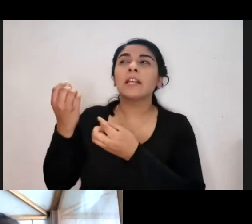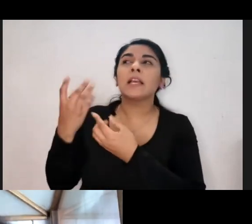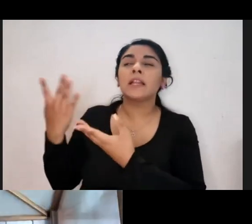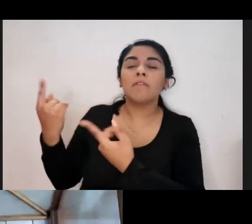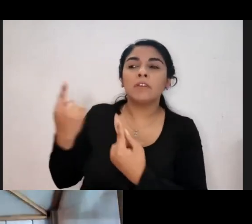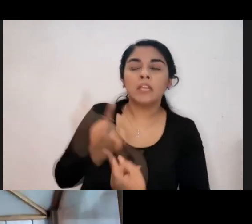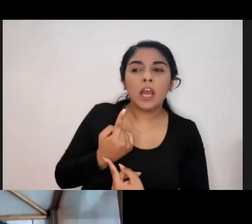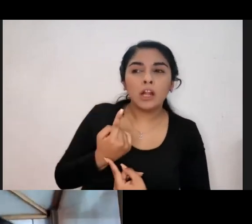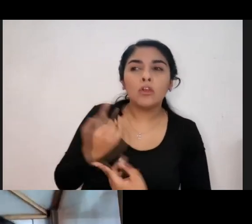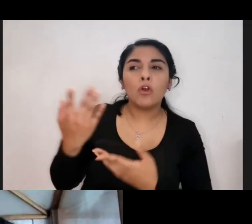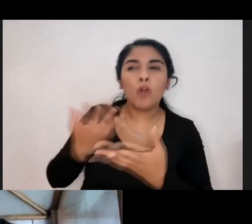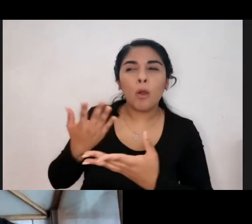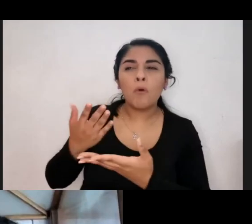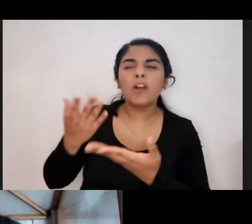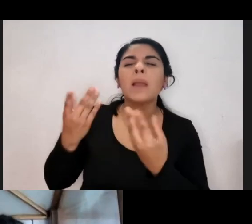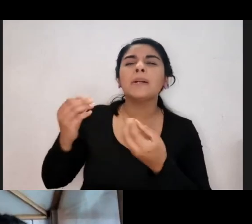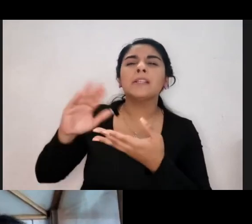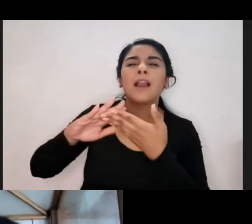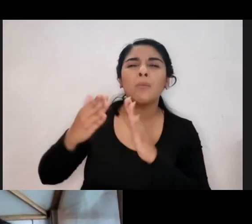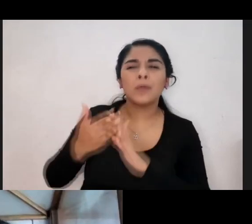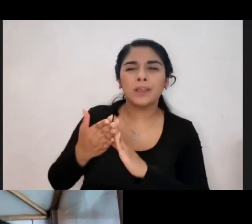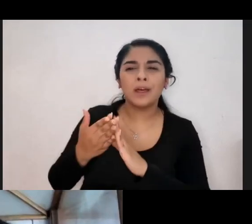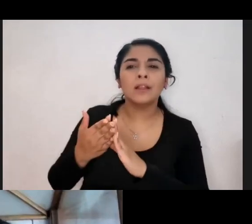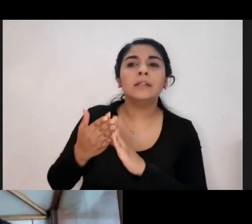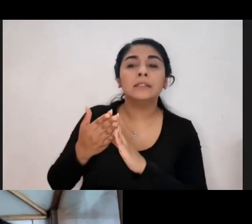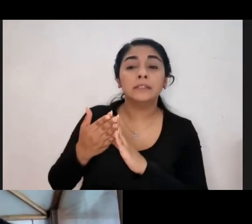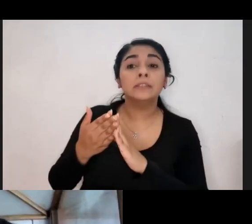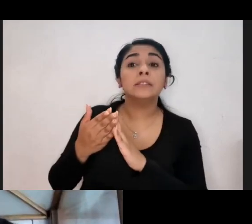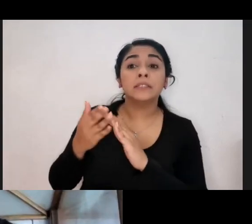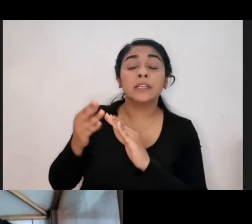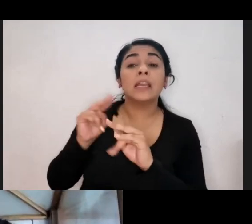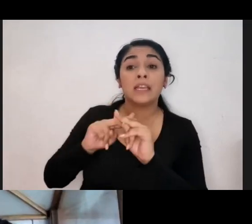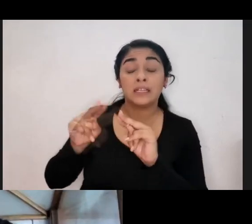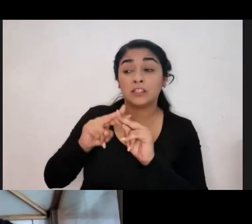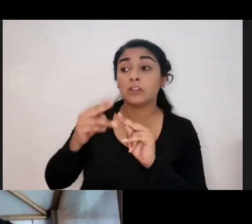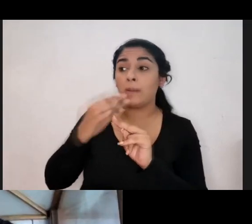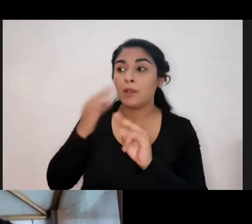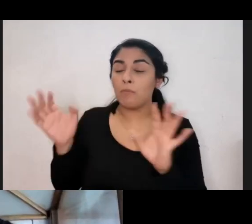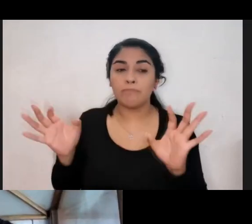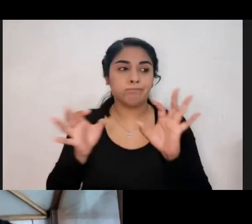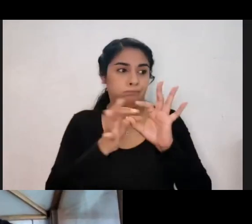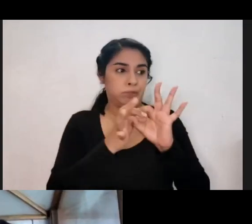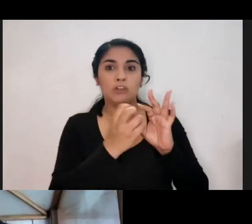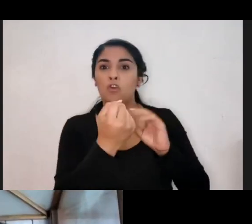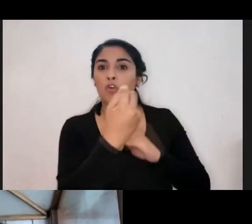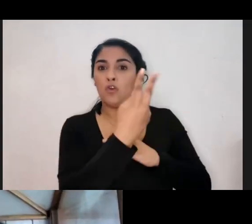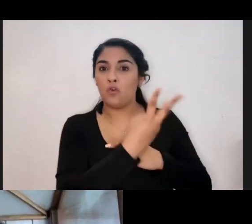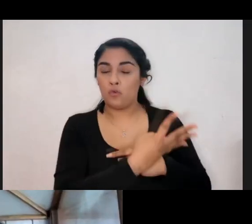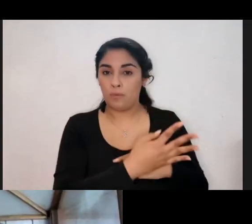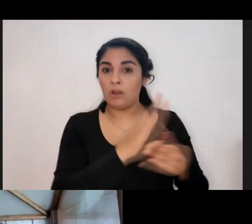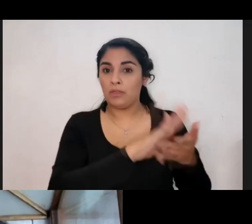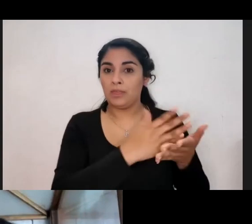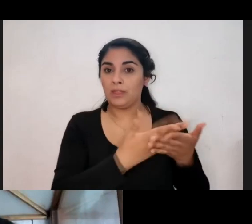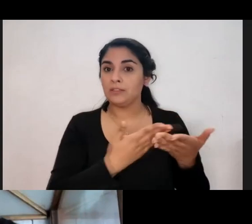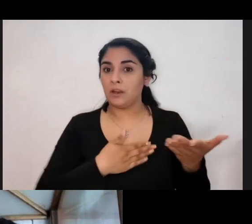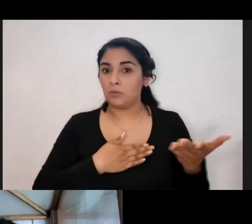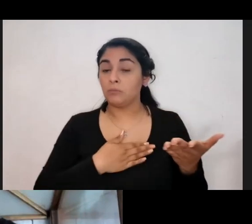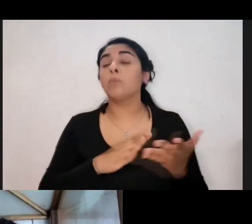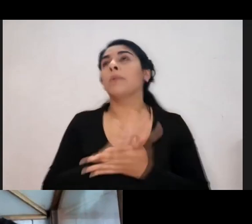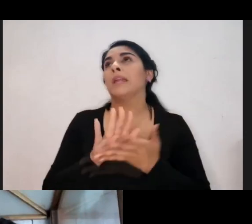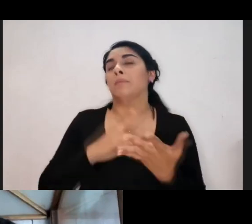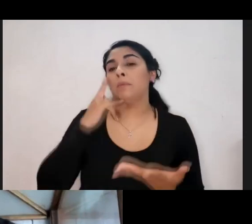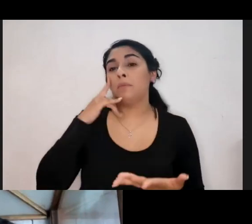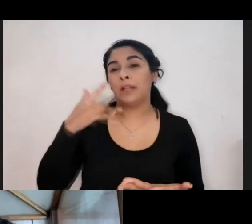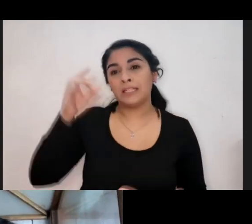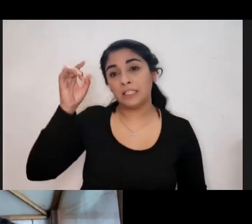acentuando comunitariamente, e ir haciendo el link con los datos clínicos. Es súper importante saber que las personas que, por ejemplo, están